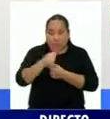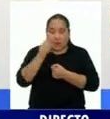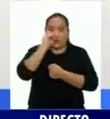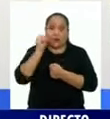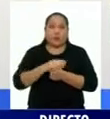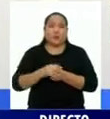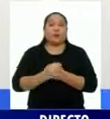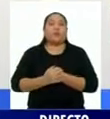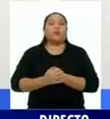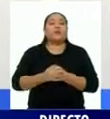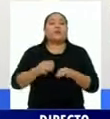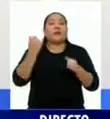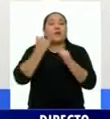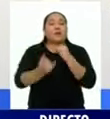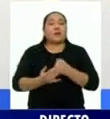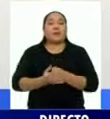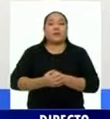último,